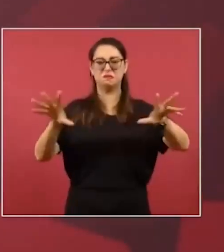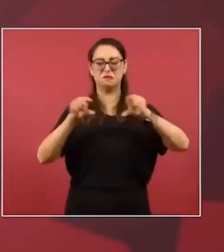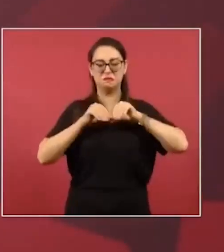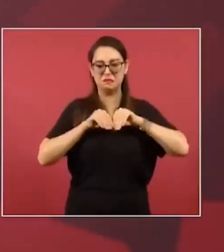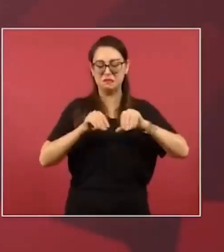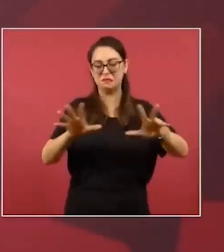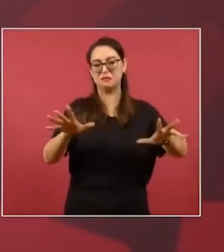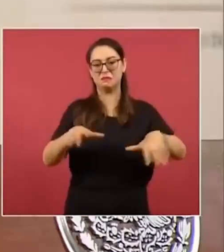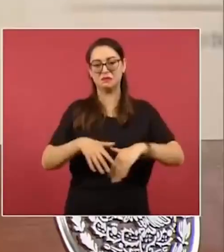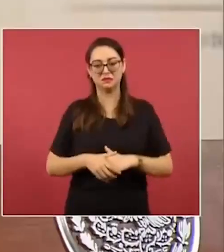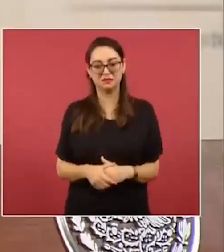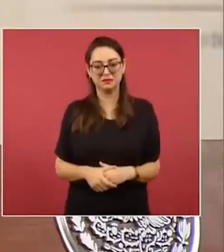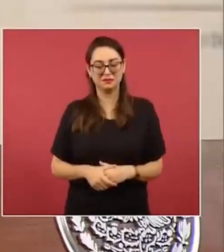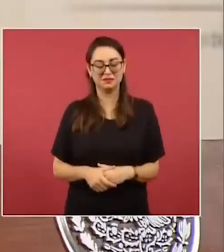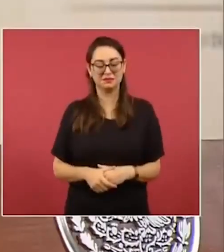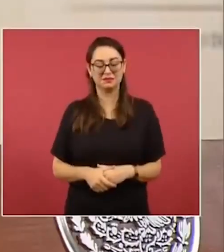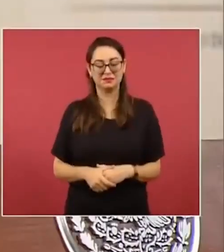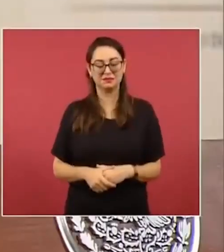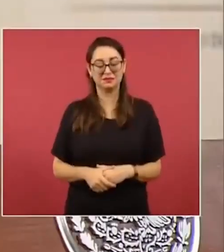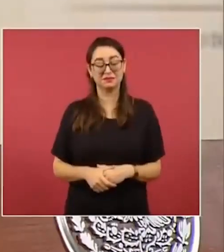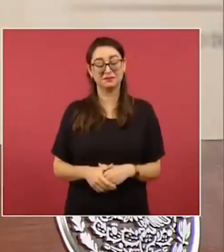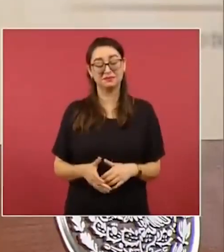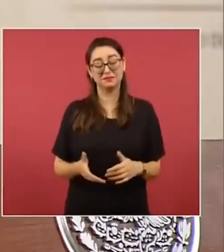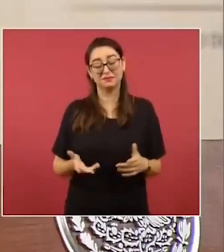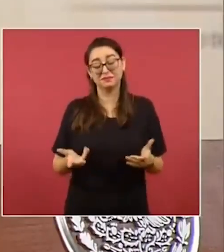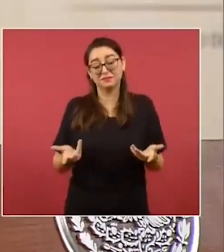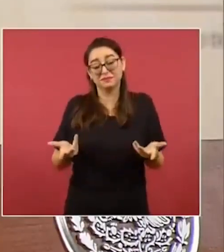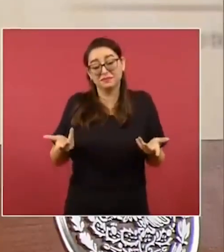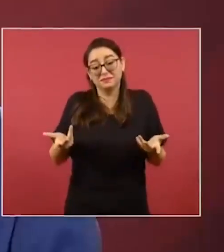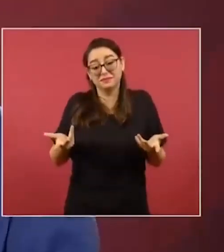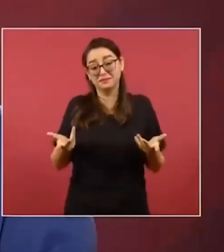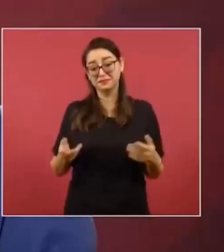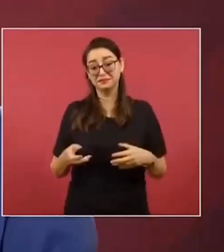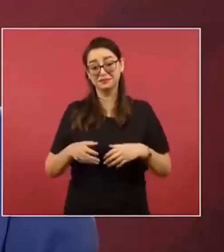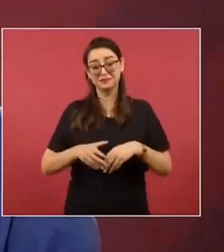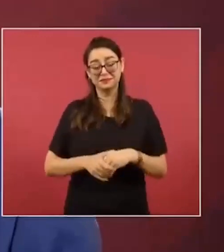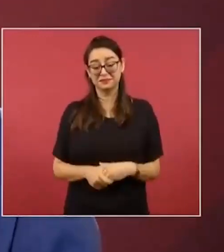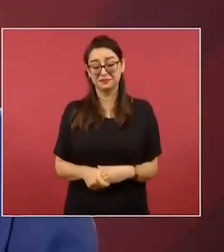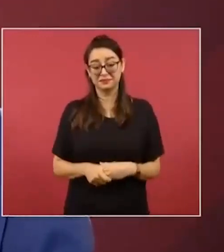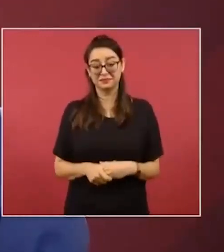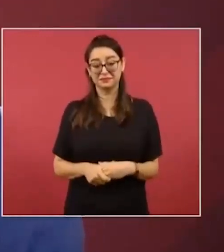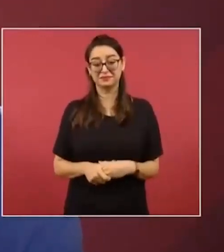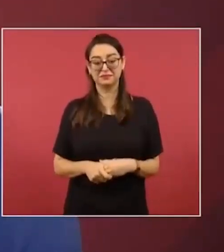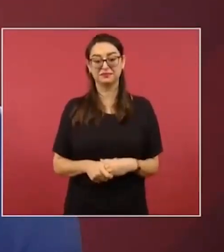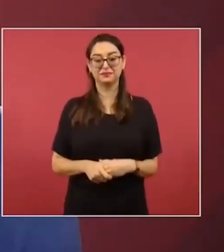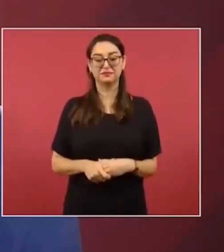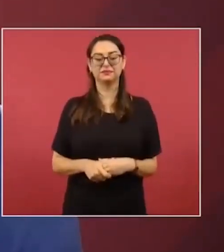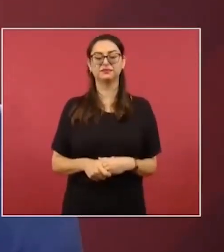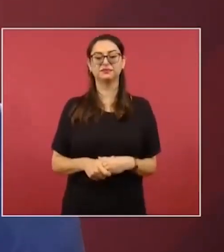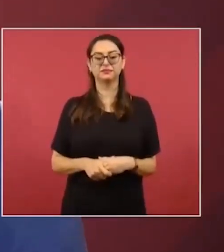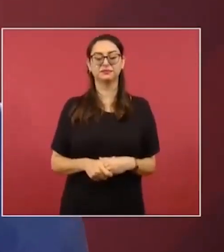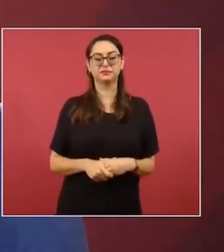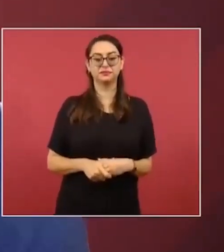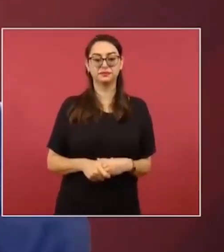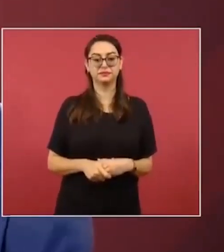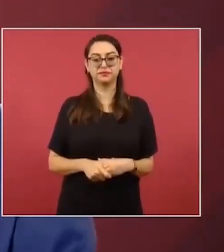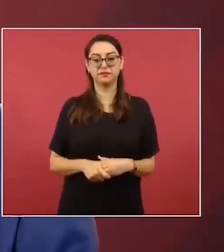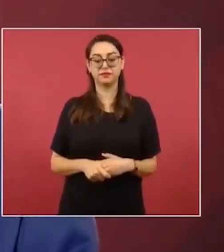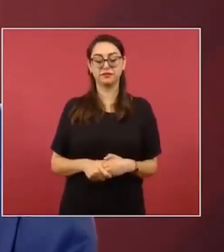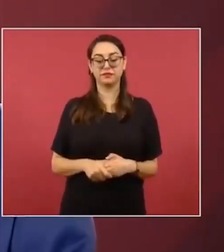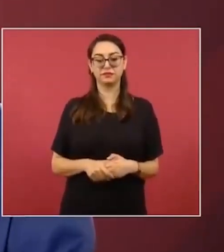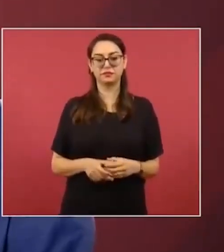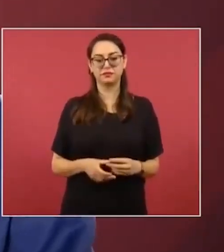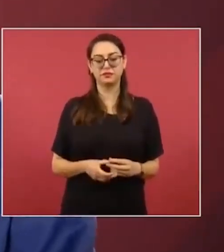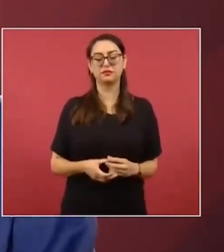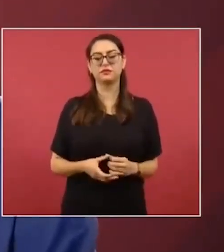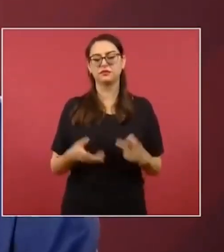La gente sabe, y vamos a seguir informando, de que como nunca